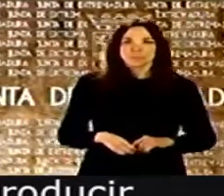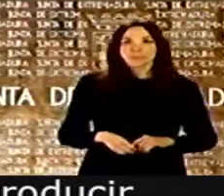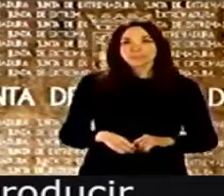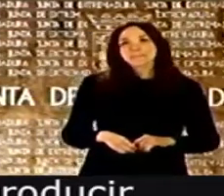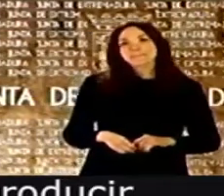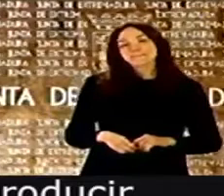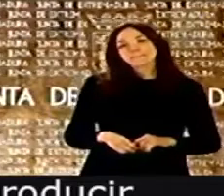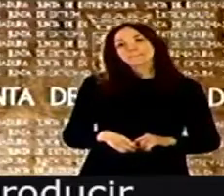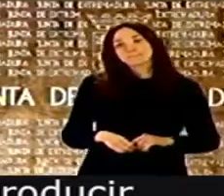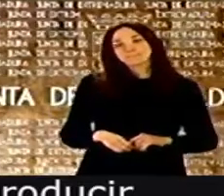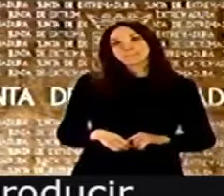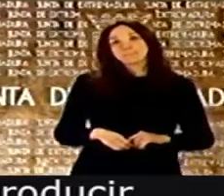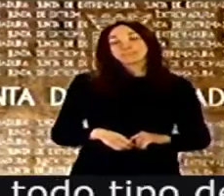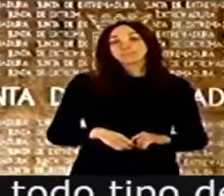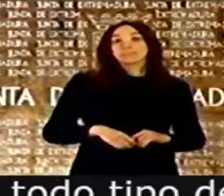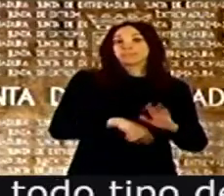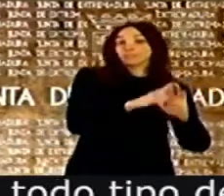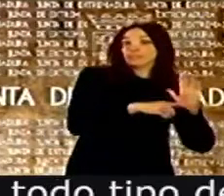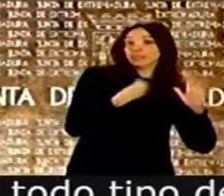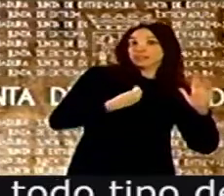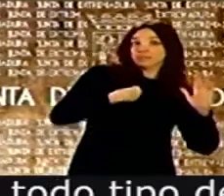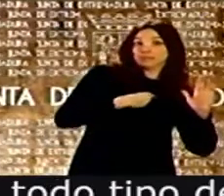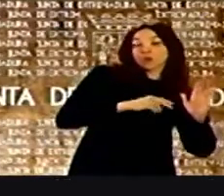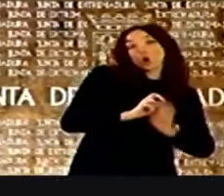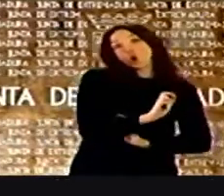Junto a esto, hemos aprobado en el Consejo de Gobierno el decreto